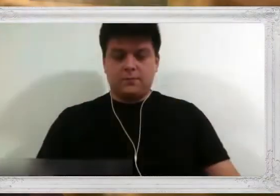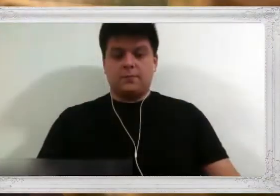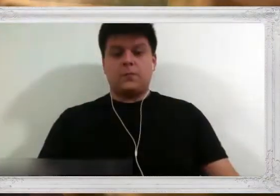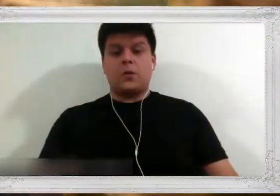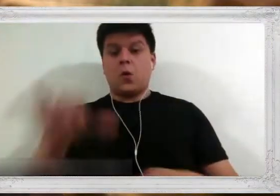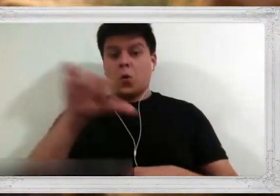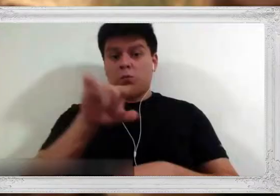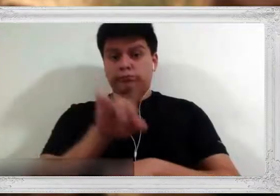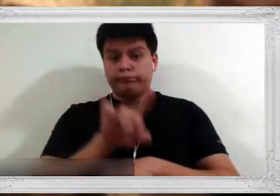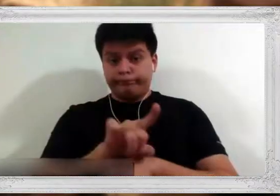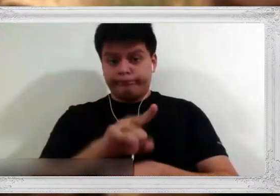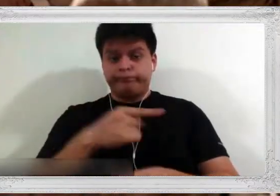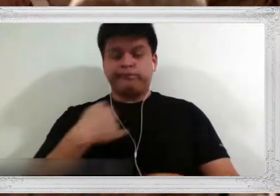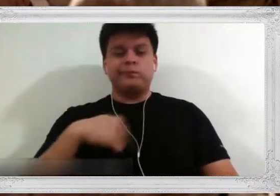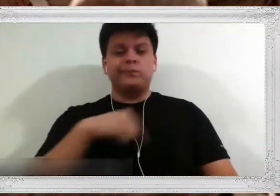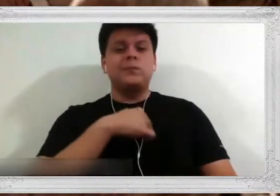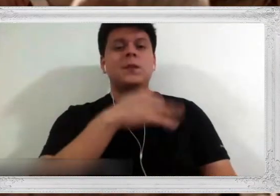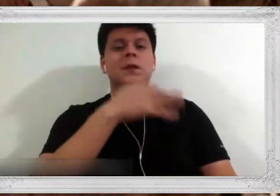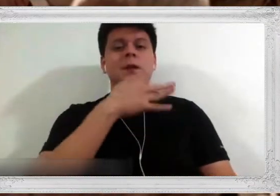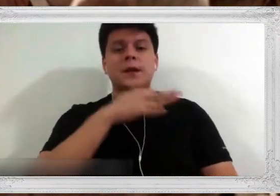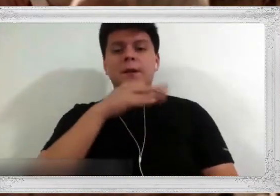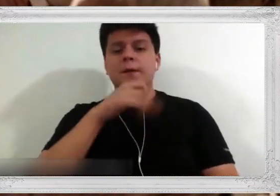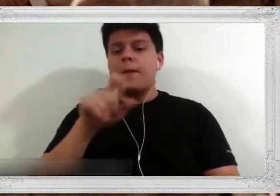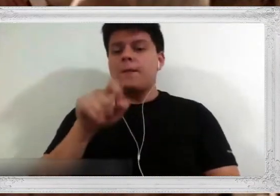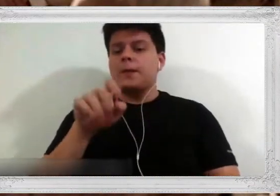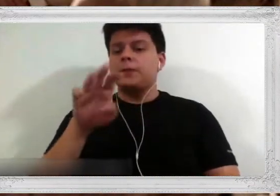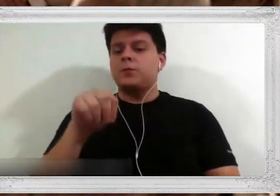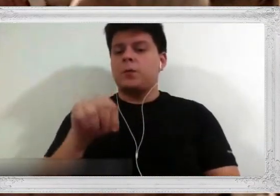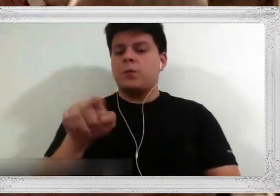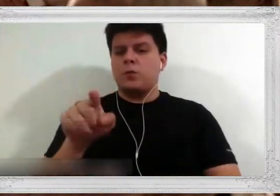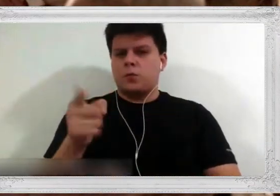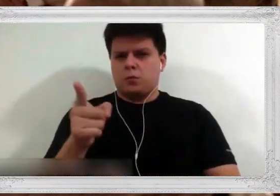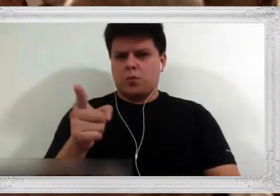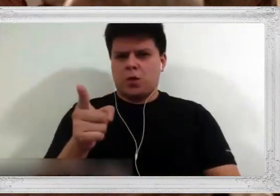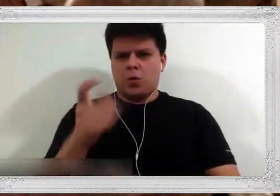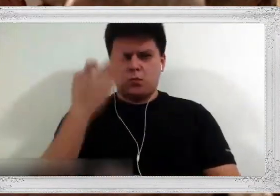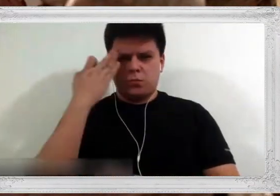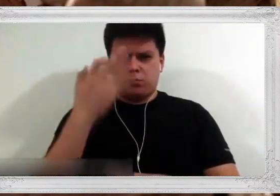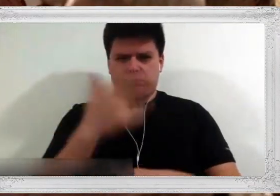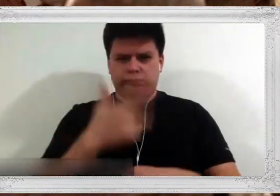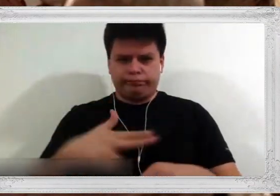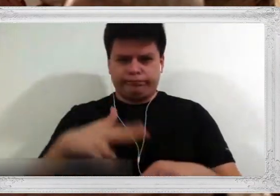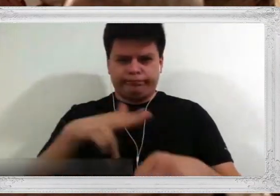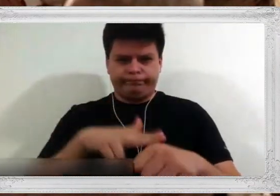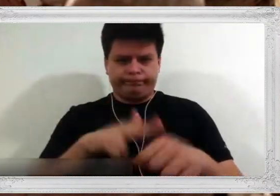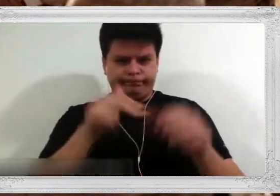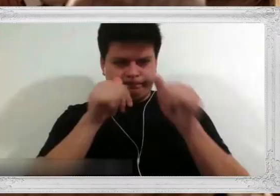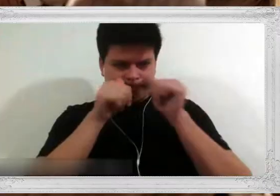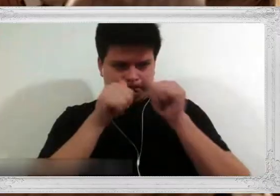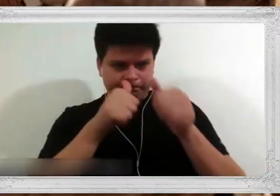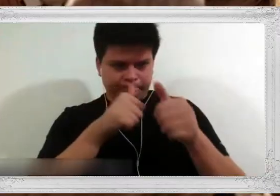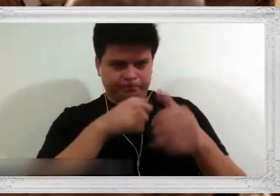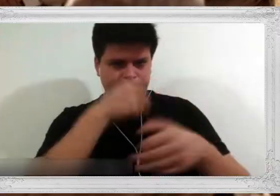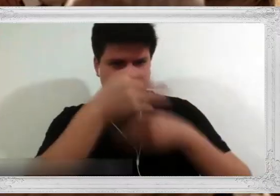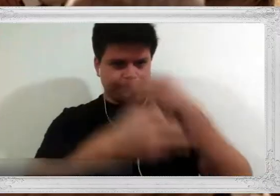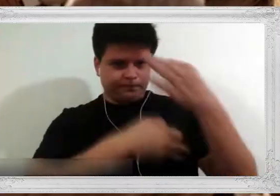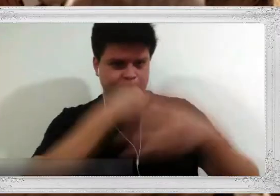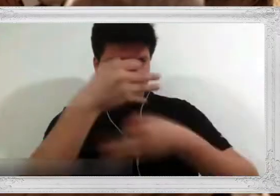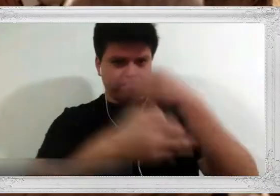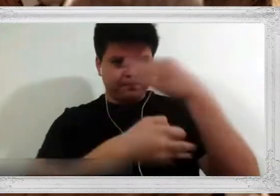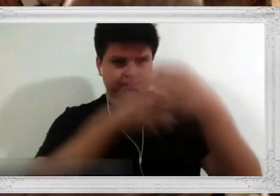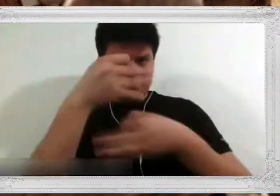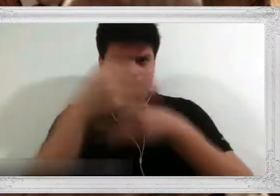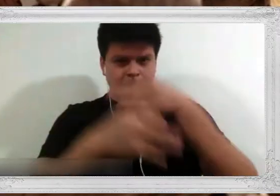Hoy celebramos el domingo vigésimo noveno del tiempo ordinario y escuchamos la lectura del Santo Evangelio